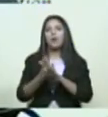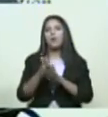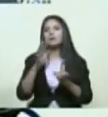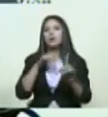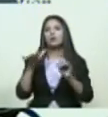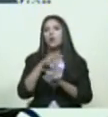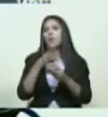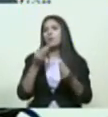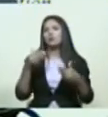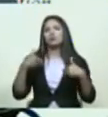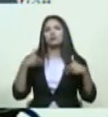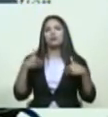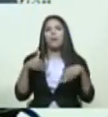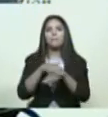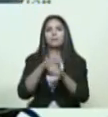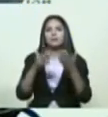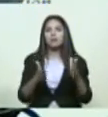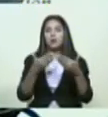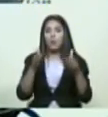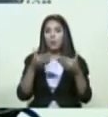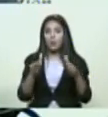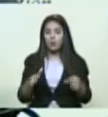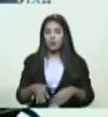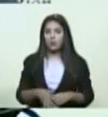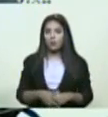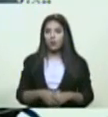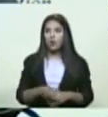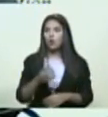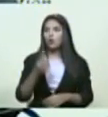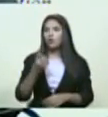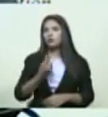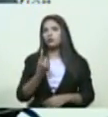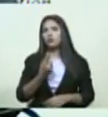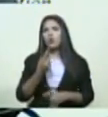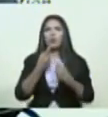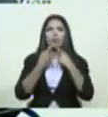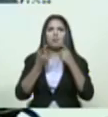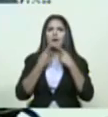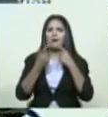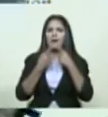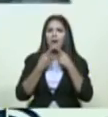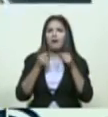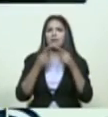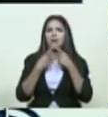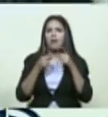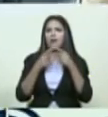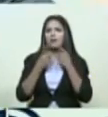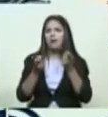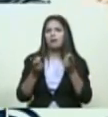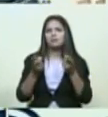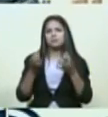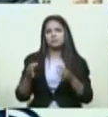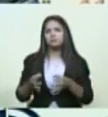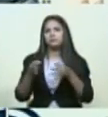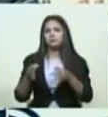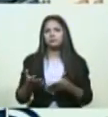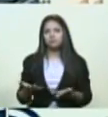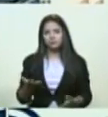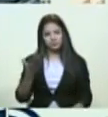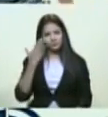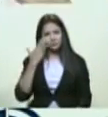que tanto daño le hizo al Ministerio Público, de solamente declarar de manera belicista,